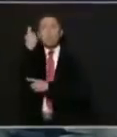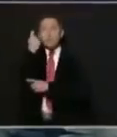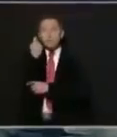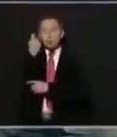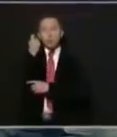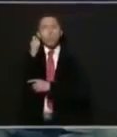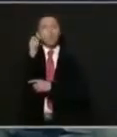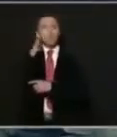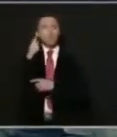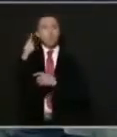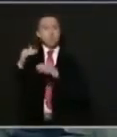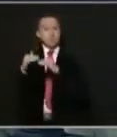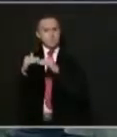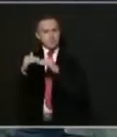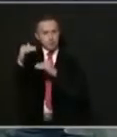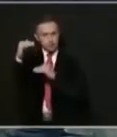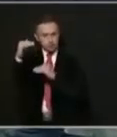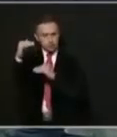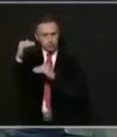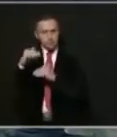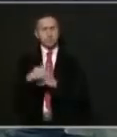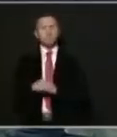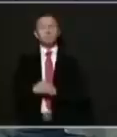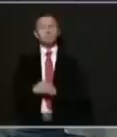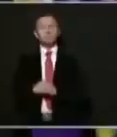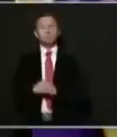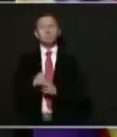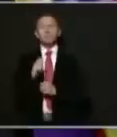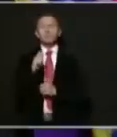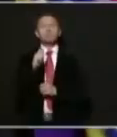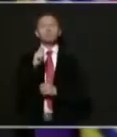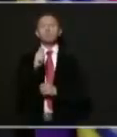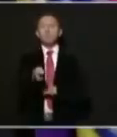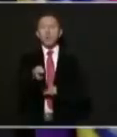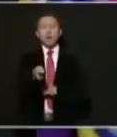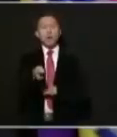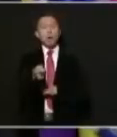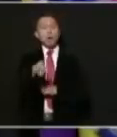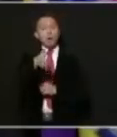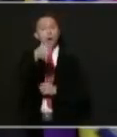Es decir, se entregará a cada uno